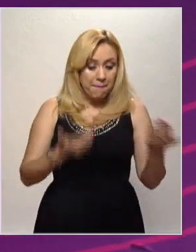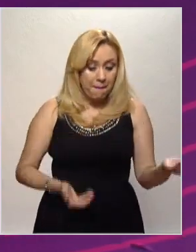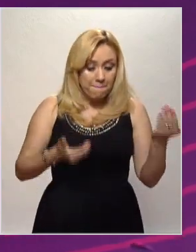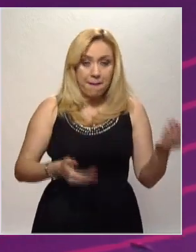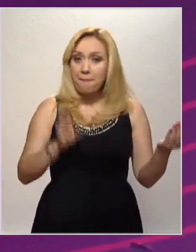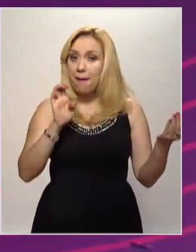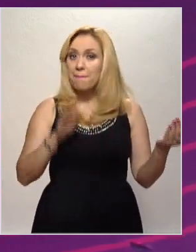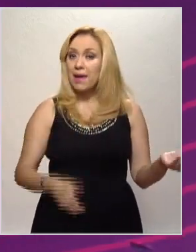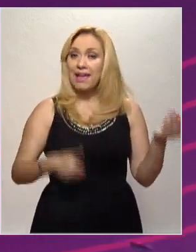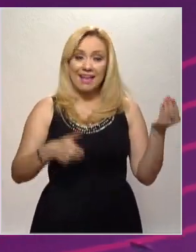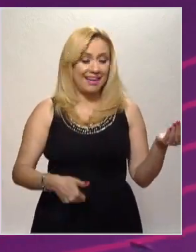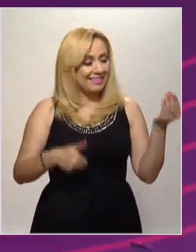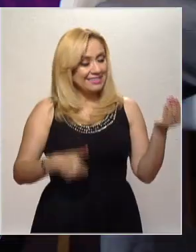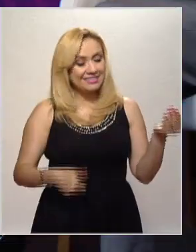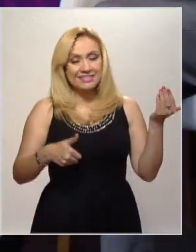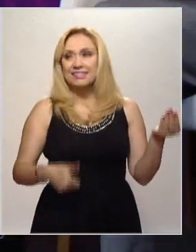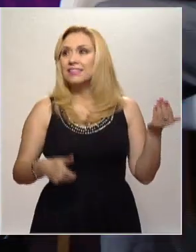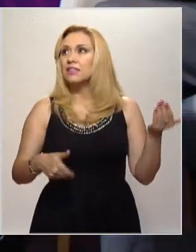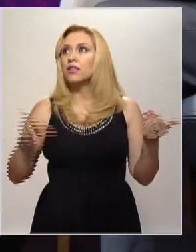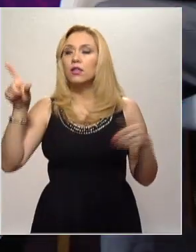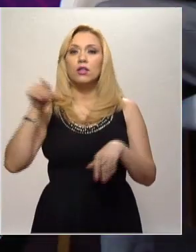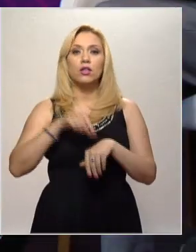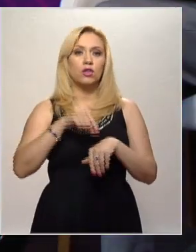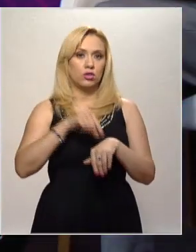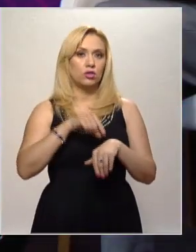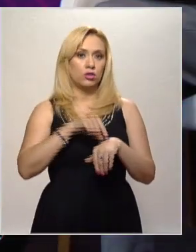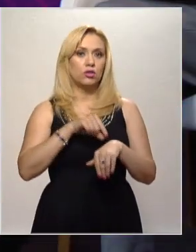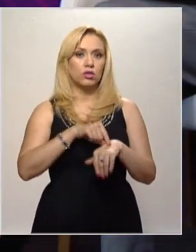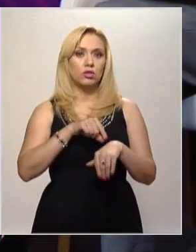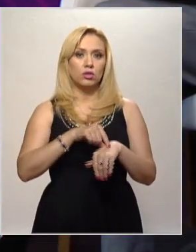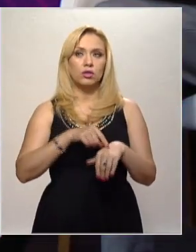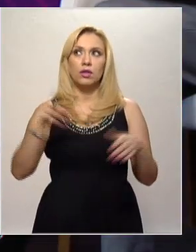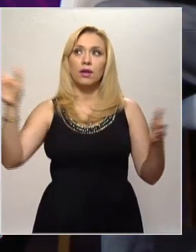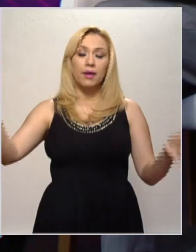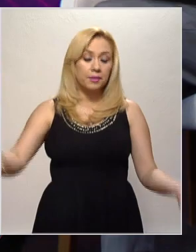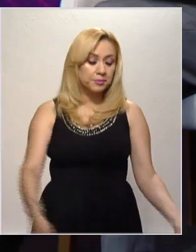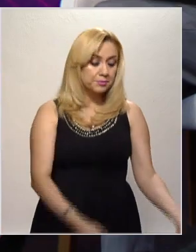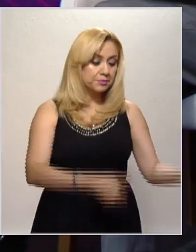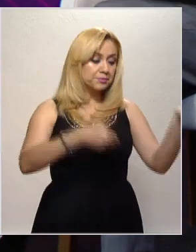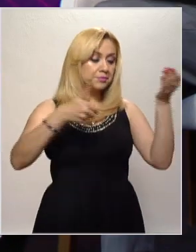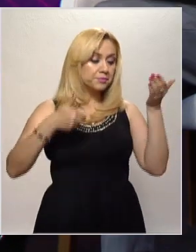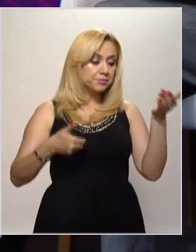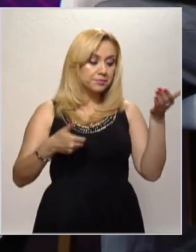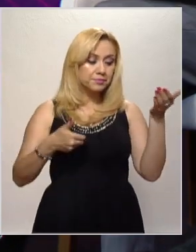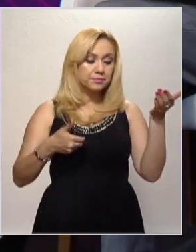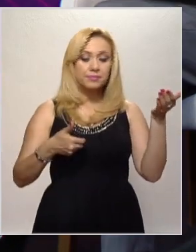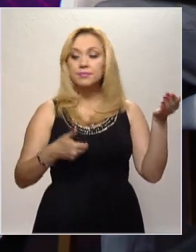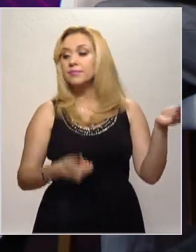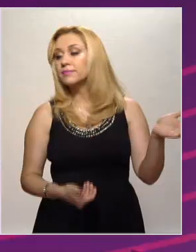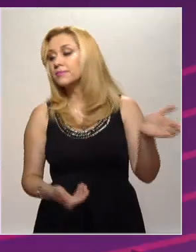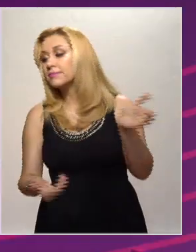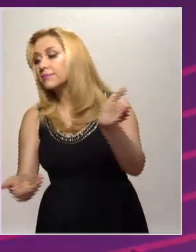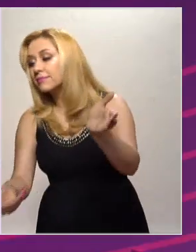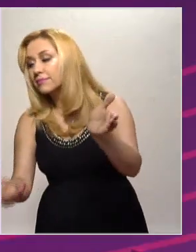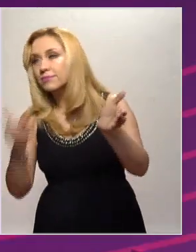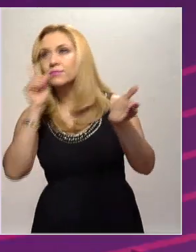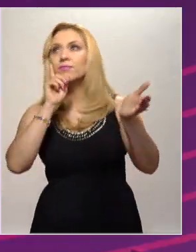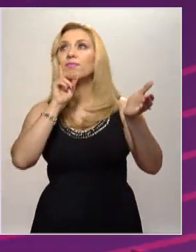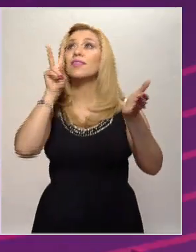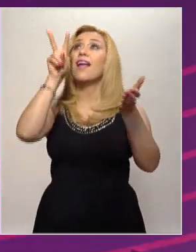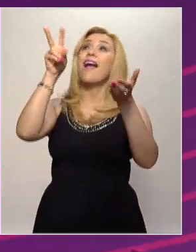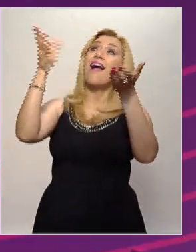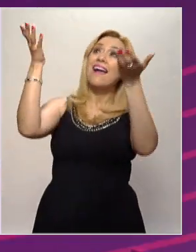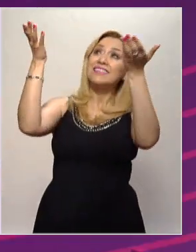más común es que los médicos, bueno, reciben al bebé y le presenten su bebé a la señora.